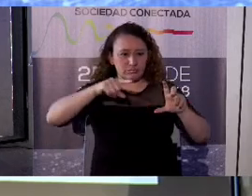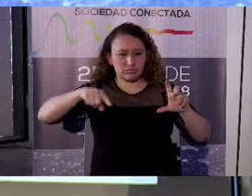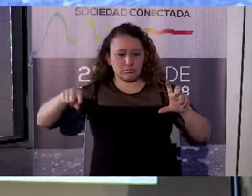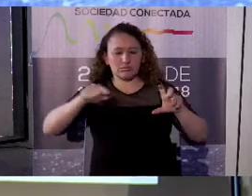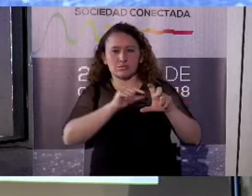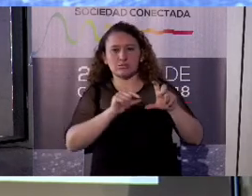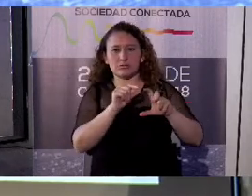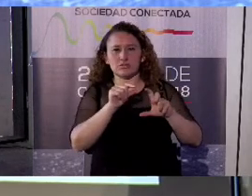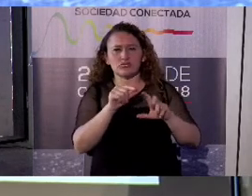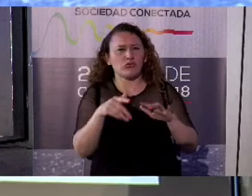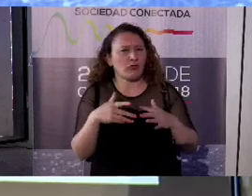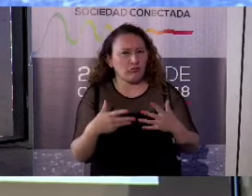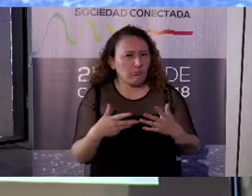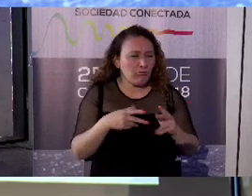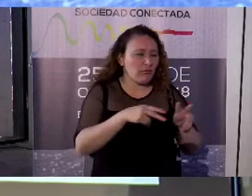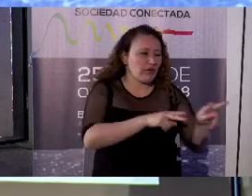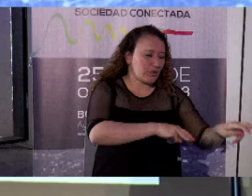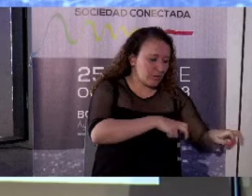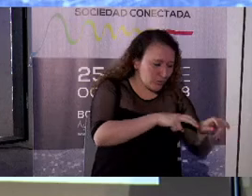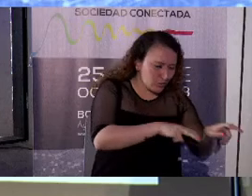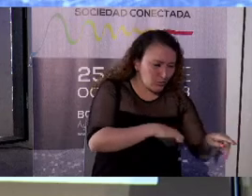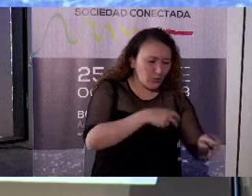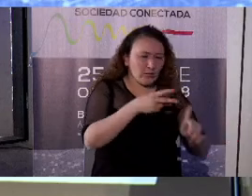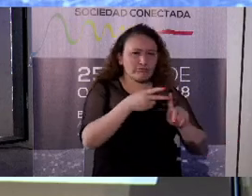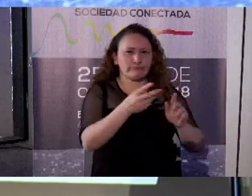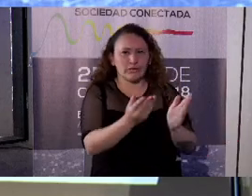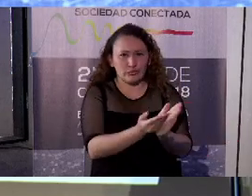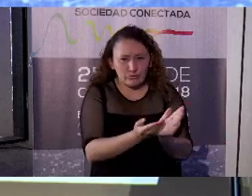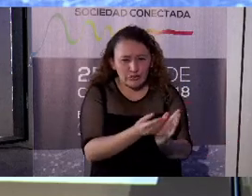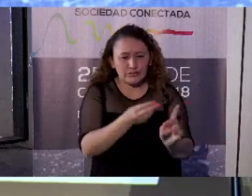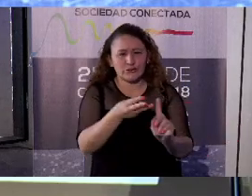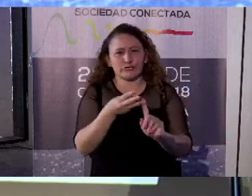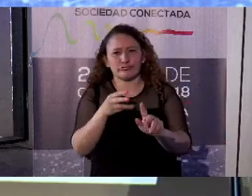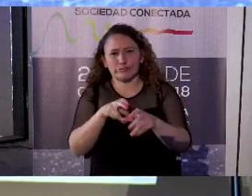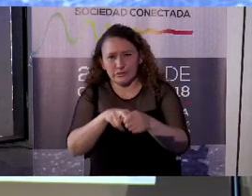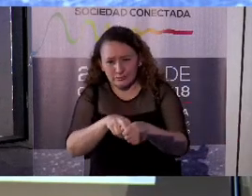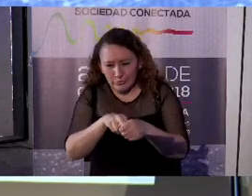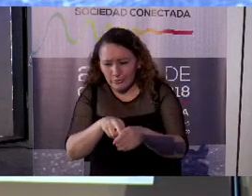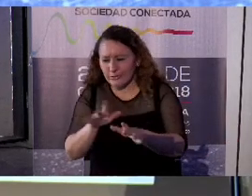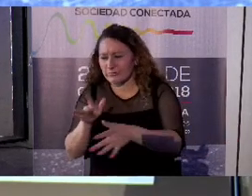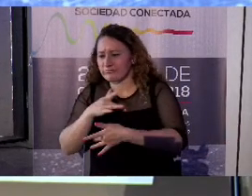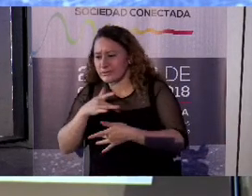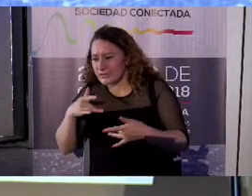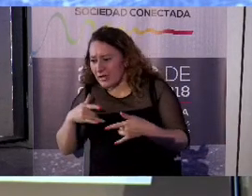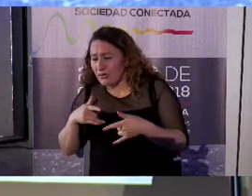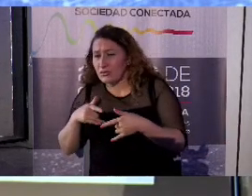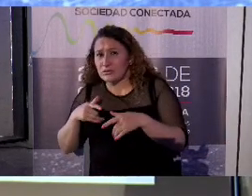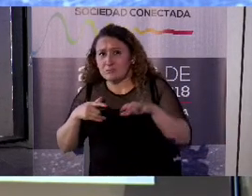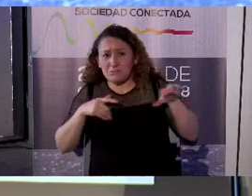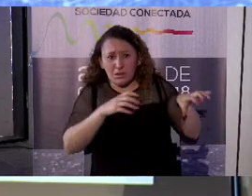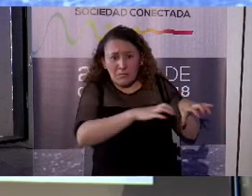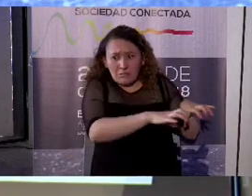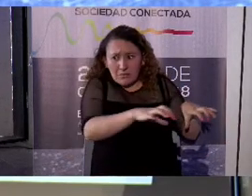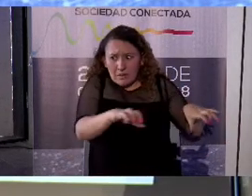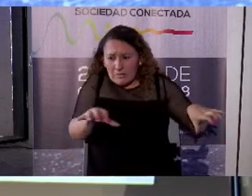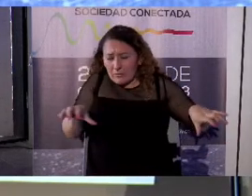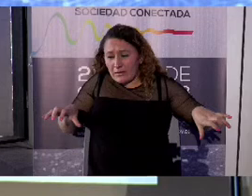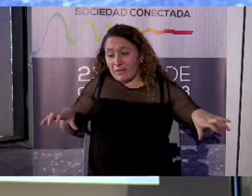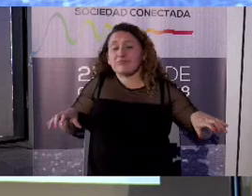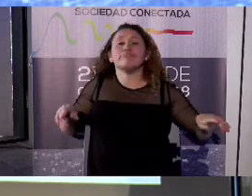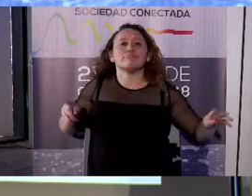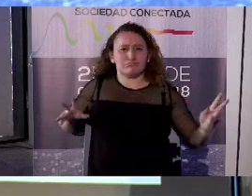sectores como la agricultura como la educación el transporte la salud etcétera Entonces sería muy interesante que estos